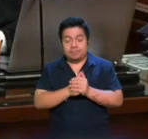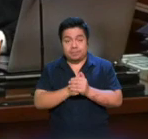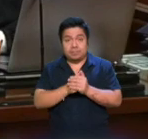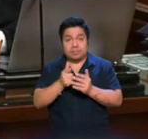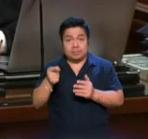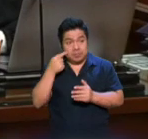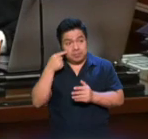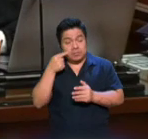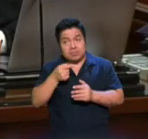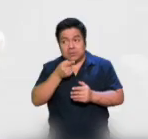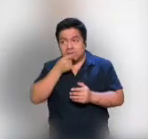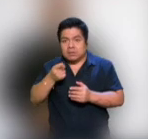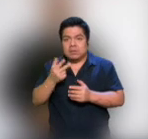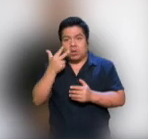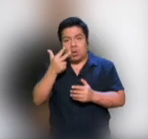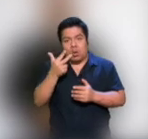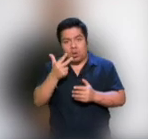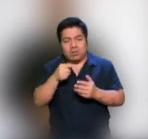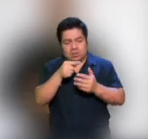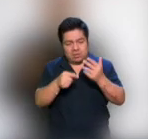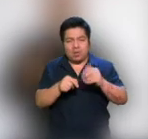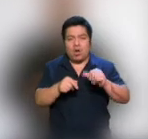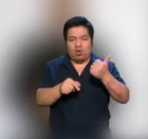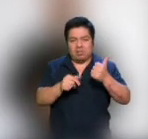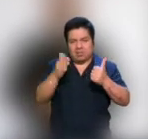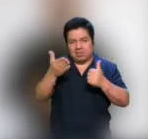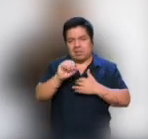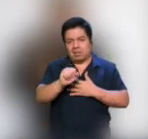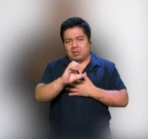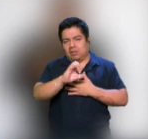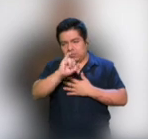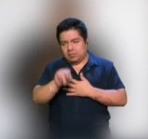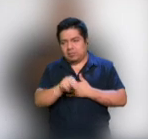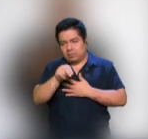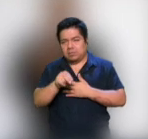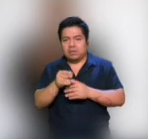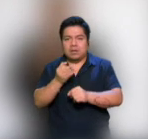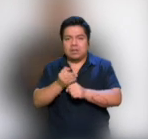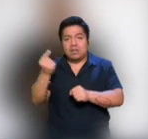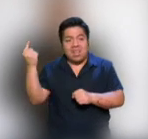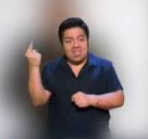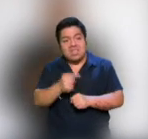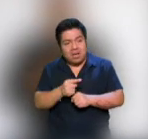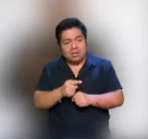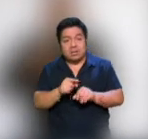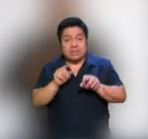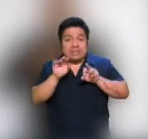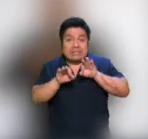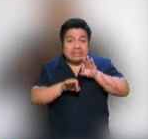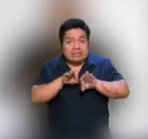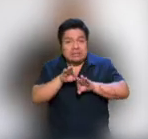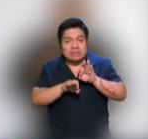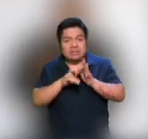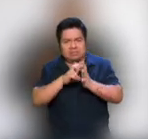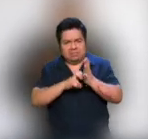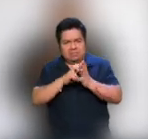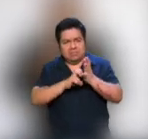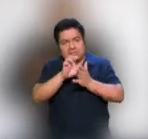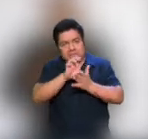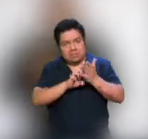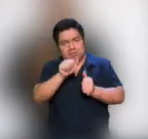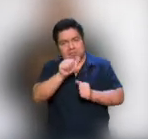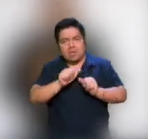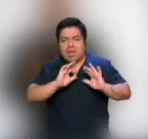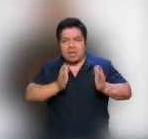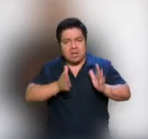mandataria federal acusó que 8 de los 11 integrantes del máximo tribunal están siendo autoritarios al pretender cambiar una reforma constitucional que ya